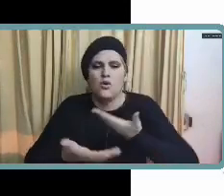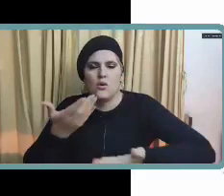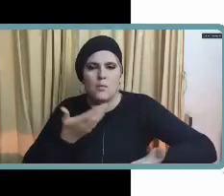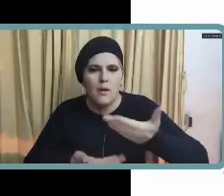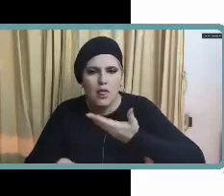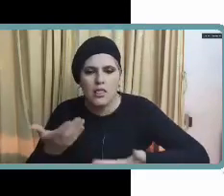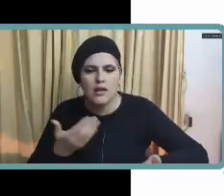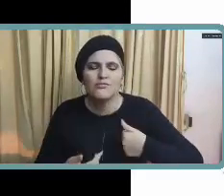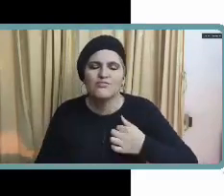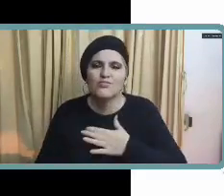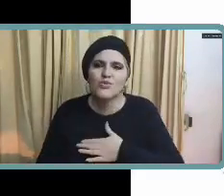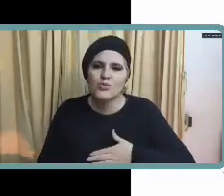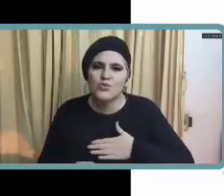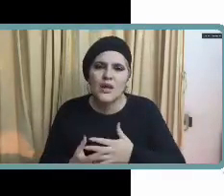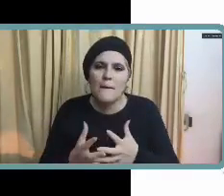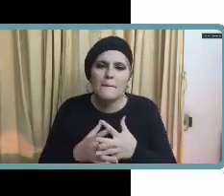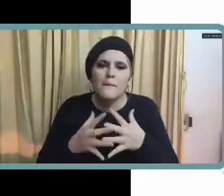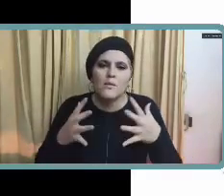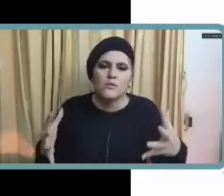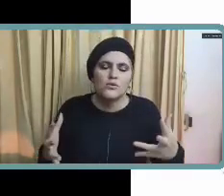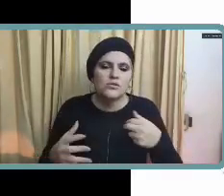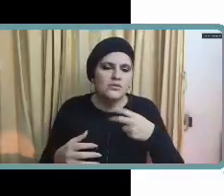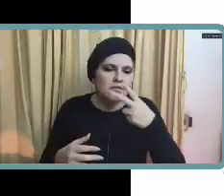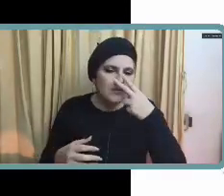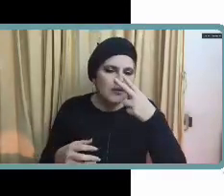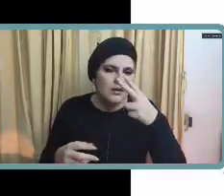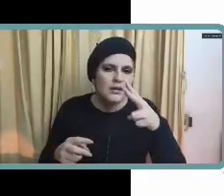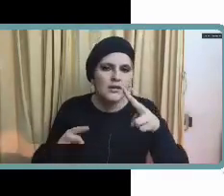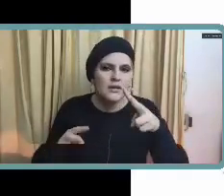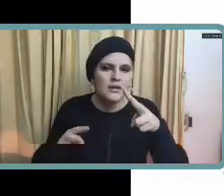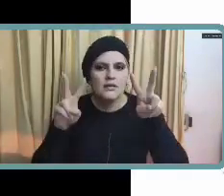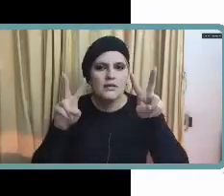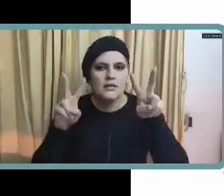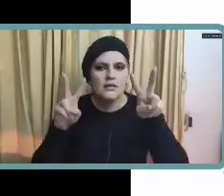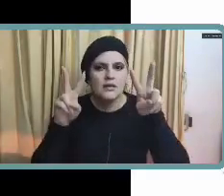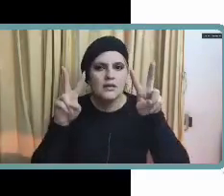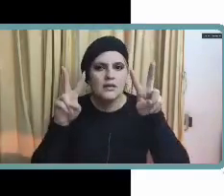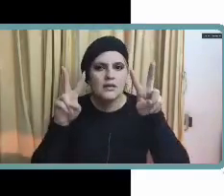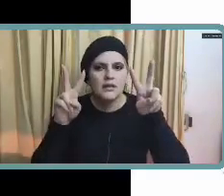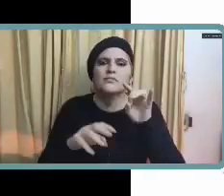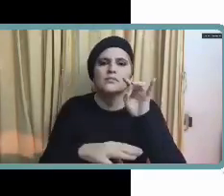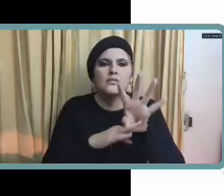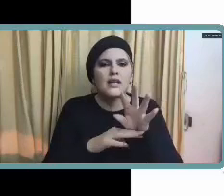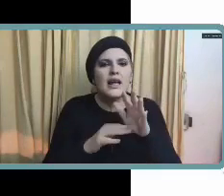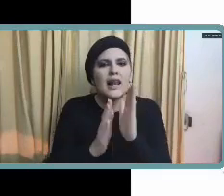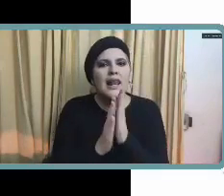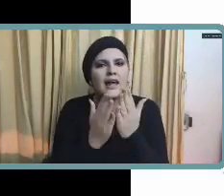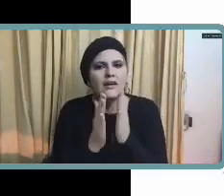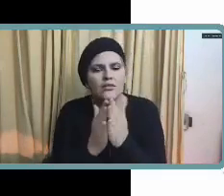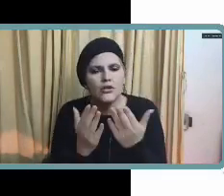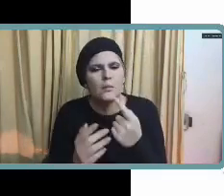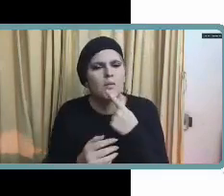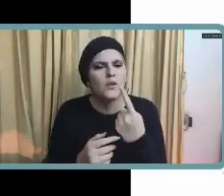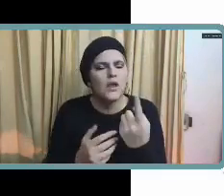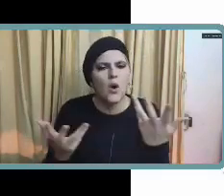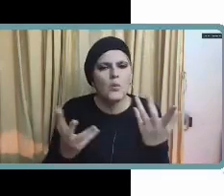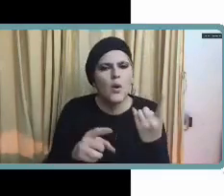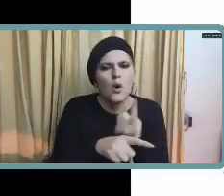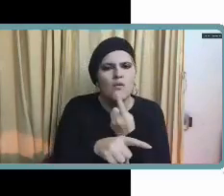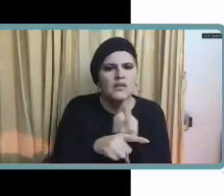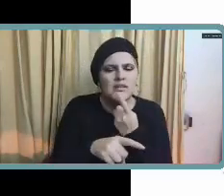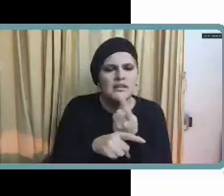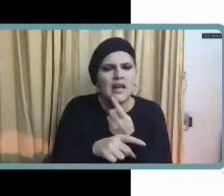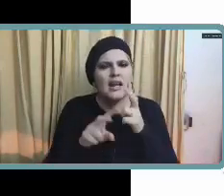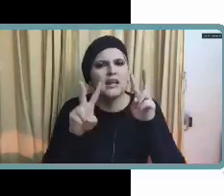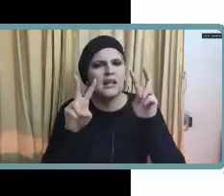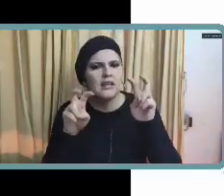cuando dieron el título y el link del libro, cuando hubo la pregunta de cómo conversar respecto al tema de